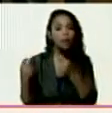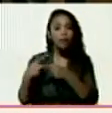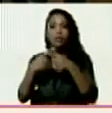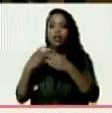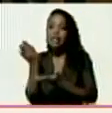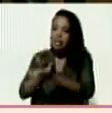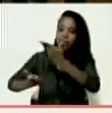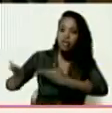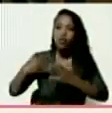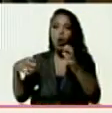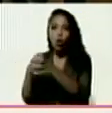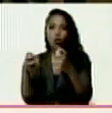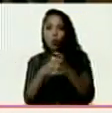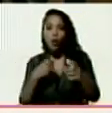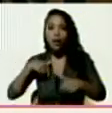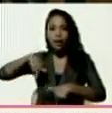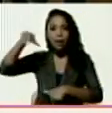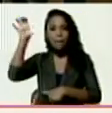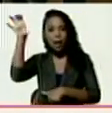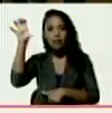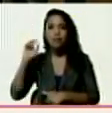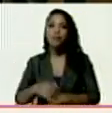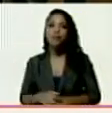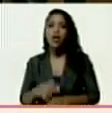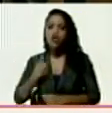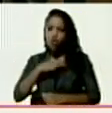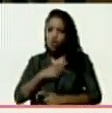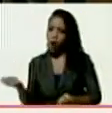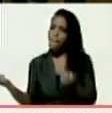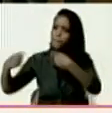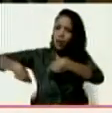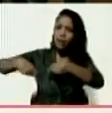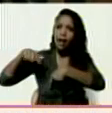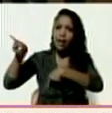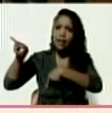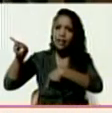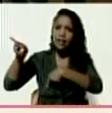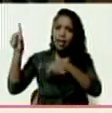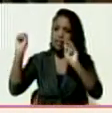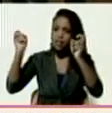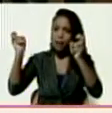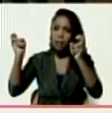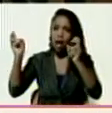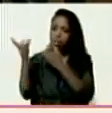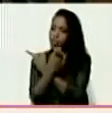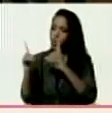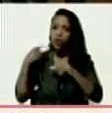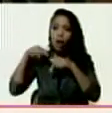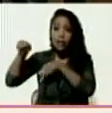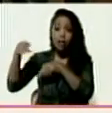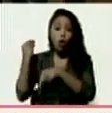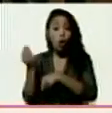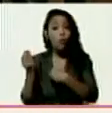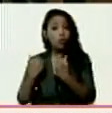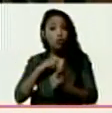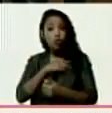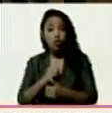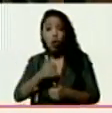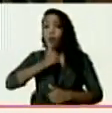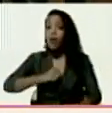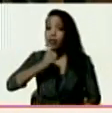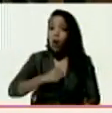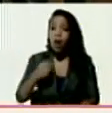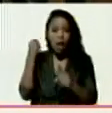servicios, nuestros sectores en el país. Nosotros vamos a apostar a que esa causa democrática, así como la hemos sostenido la lucha